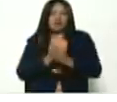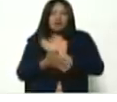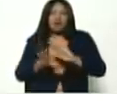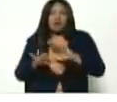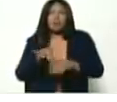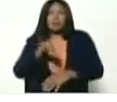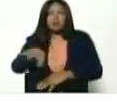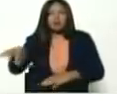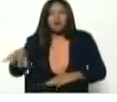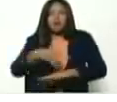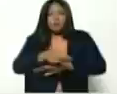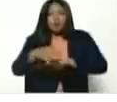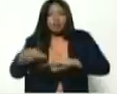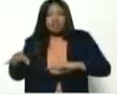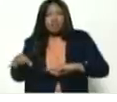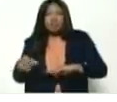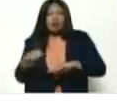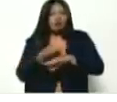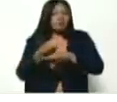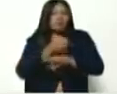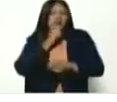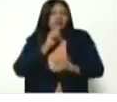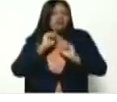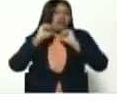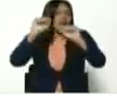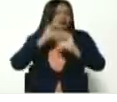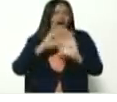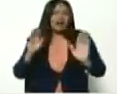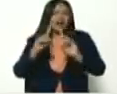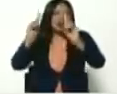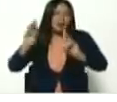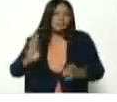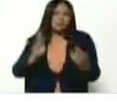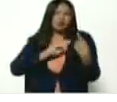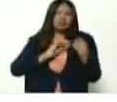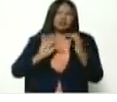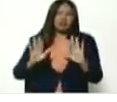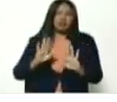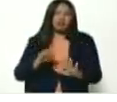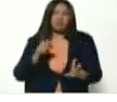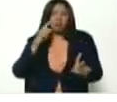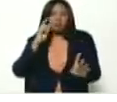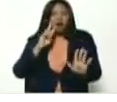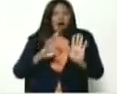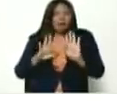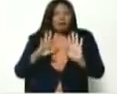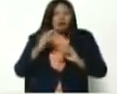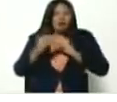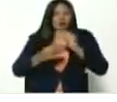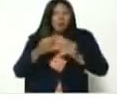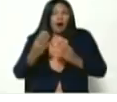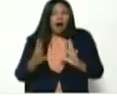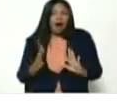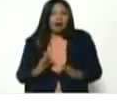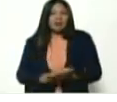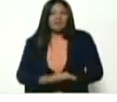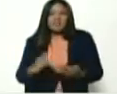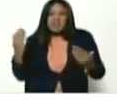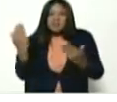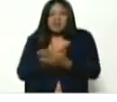estado y municipio para que gobierne el que gane gobierne y punto bueno vamos a ver cómo les va se elimina ese